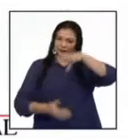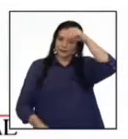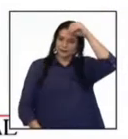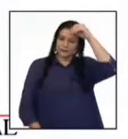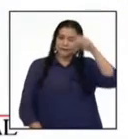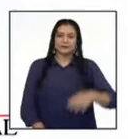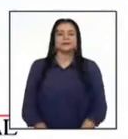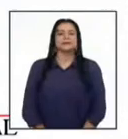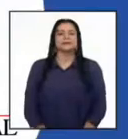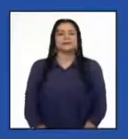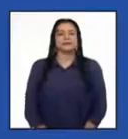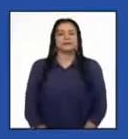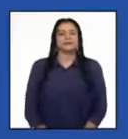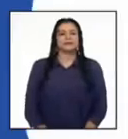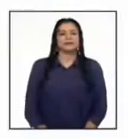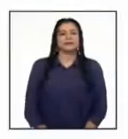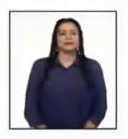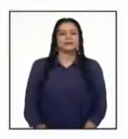casa.